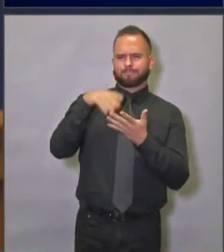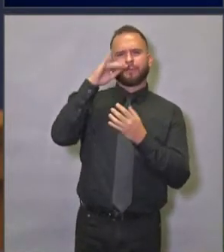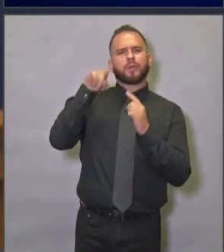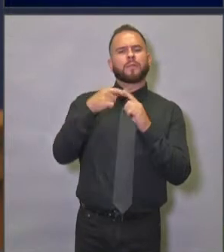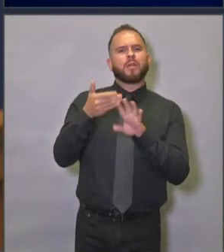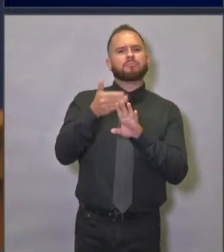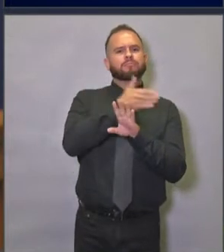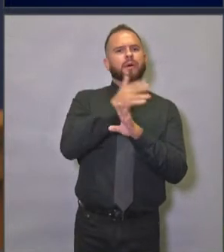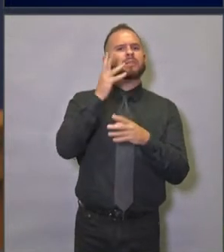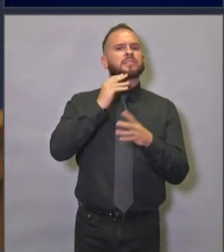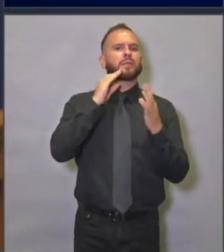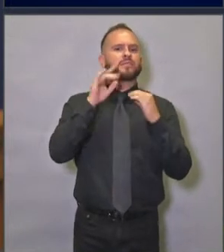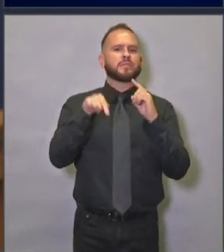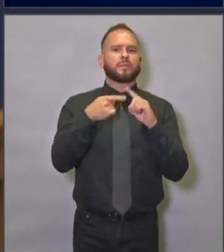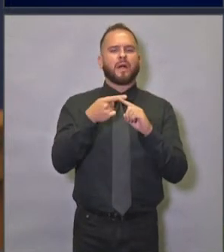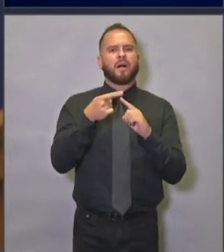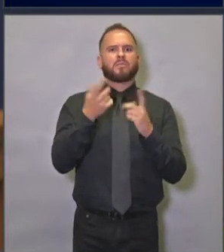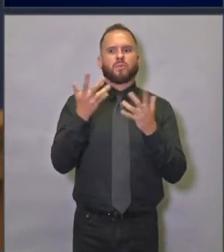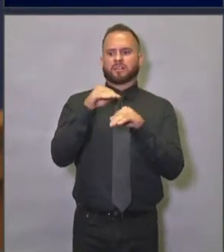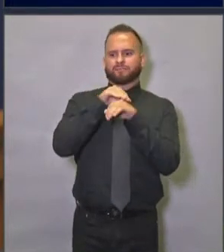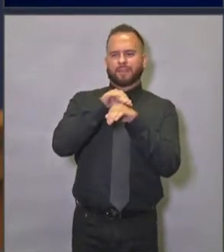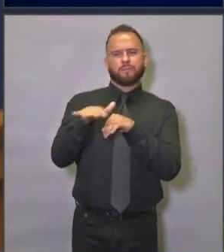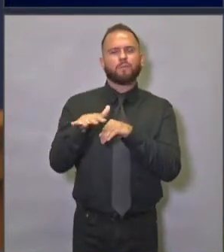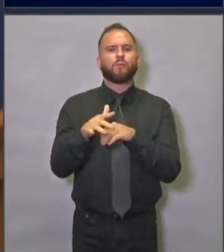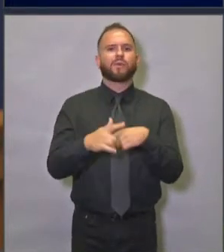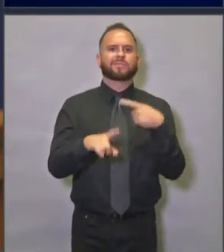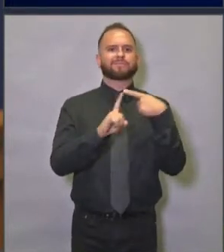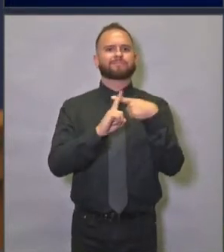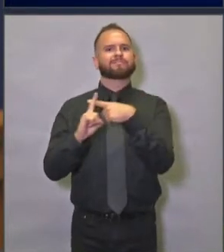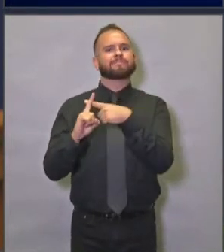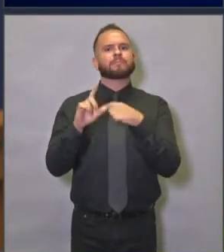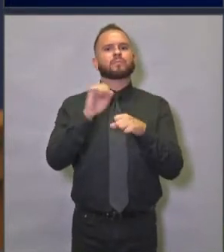pasadas sobre los factores que influyen en el número de casos,